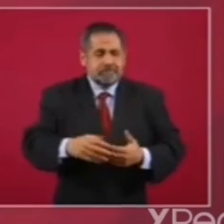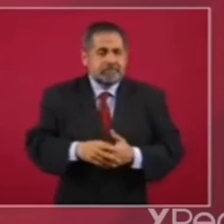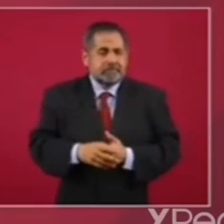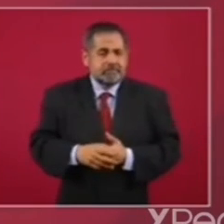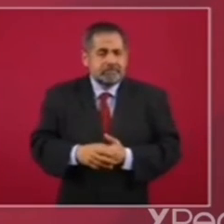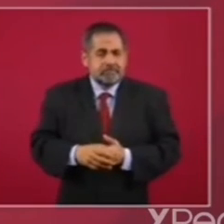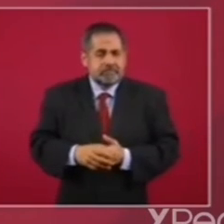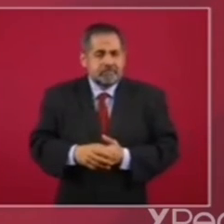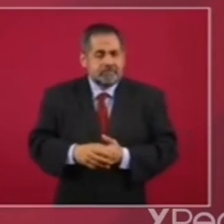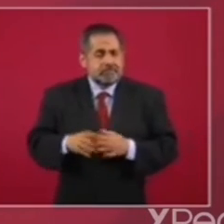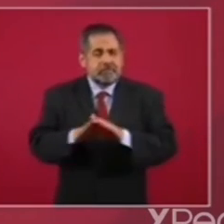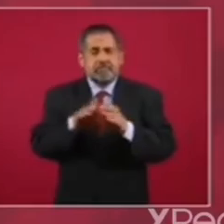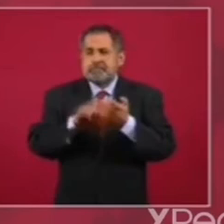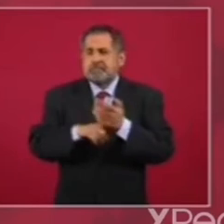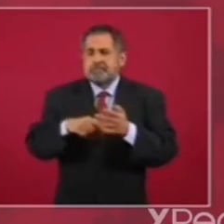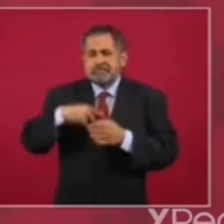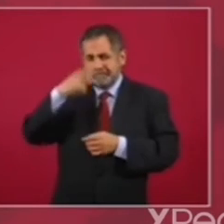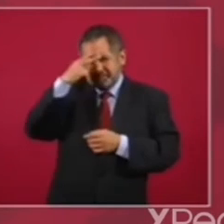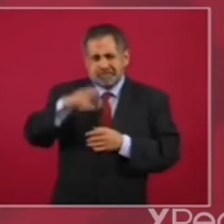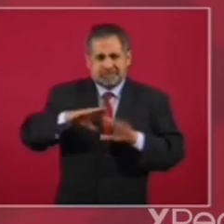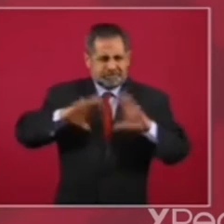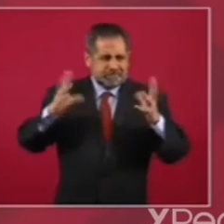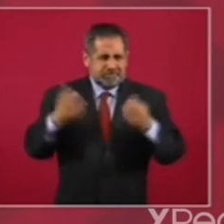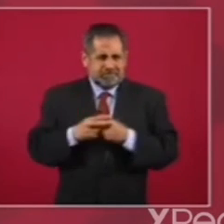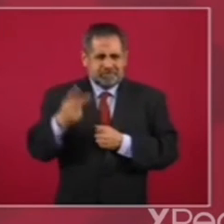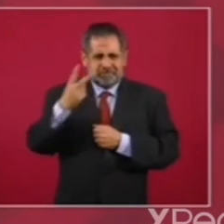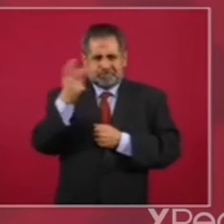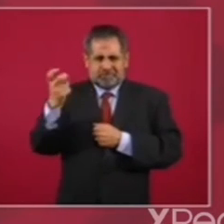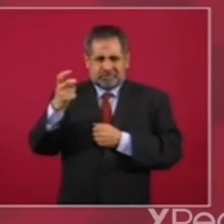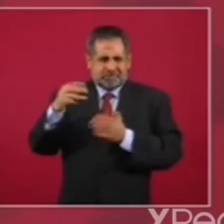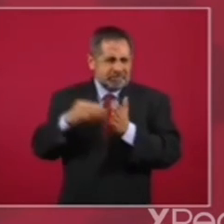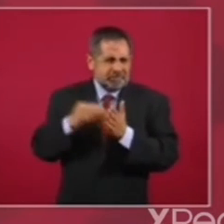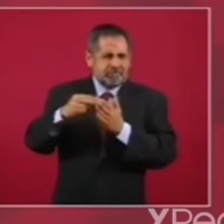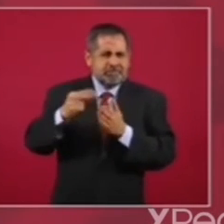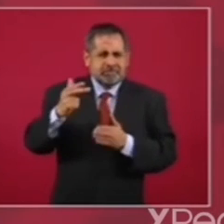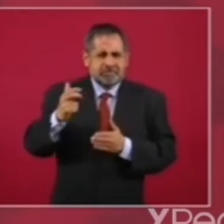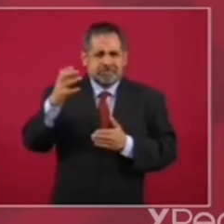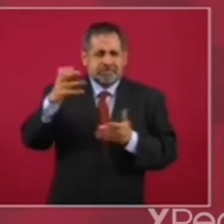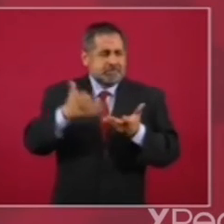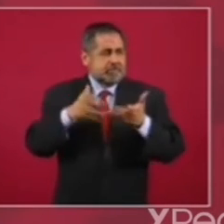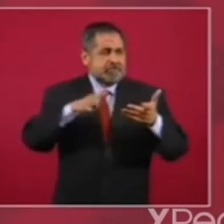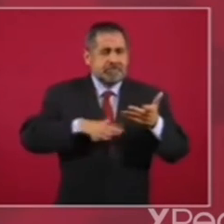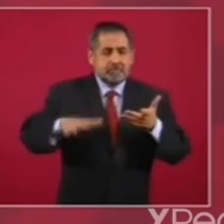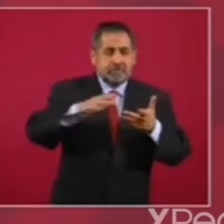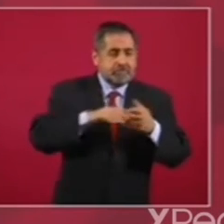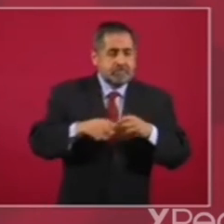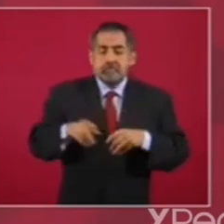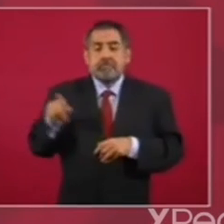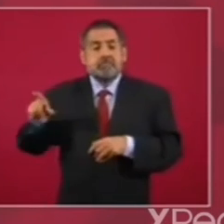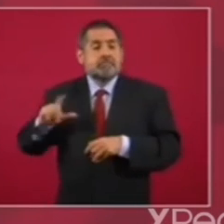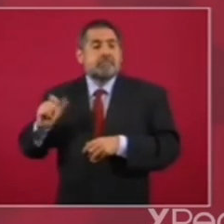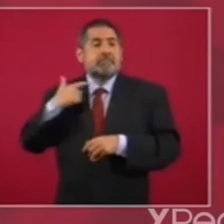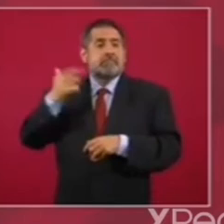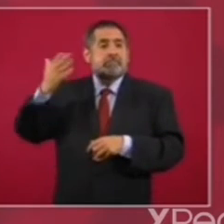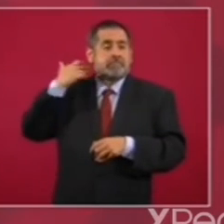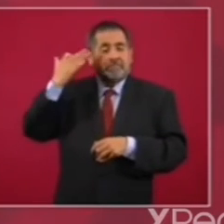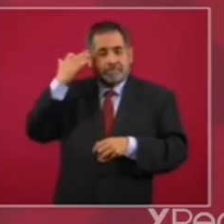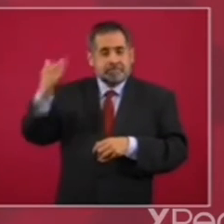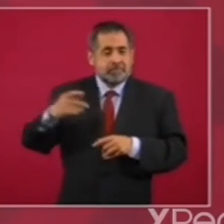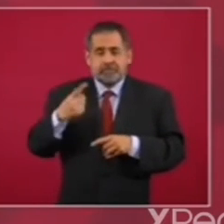El territorio de México son 200 millones de hectáreas. Y entregaron en el periodo